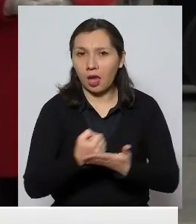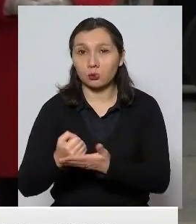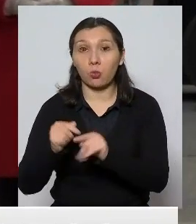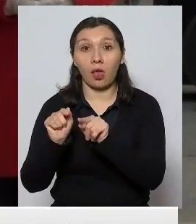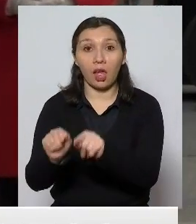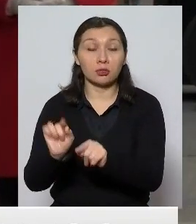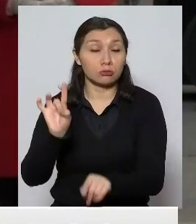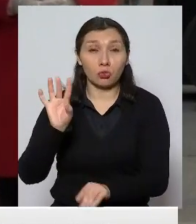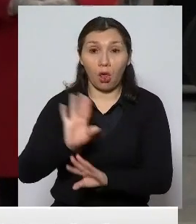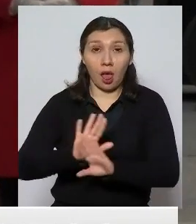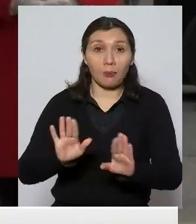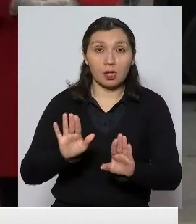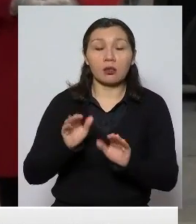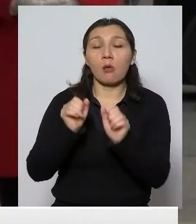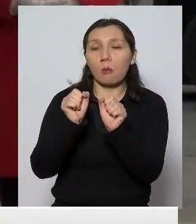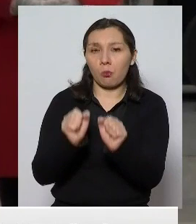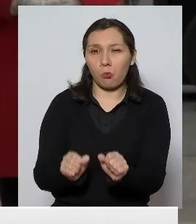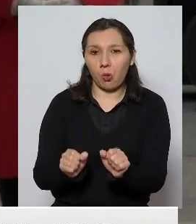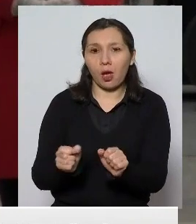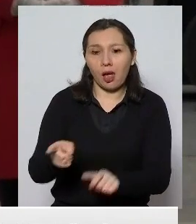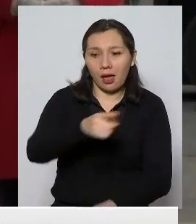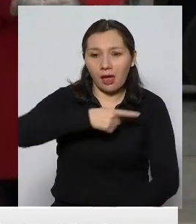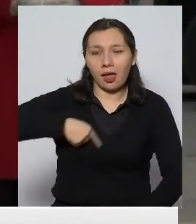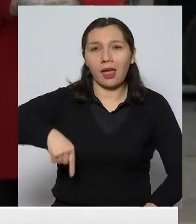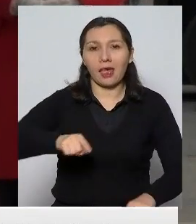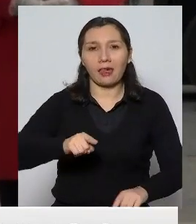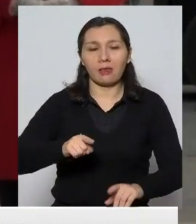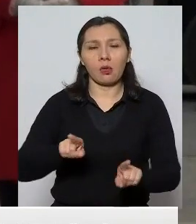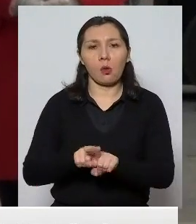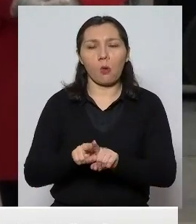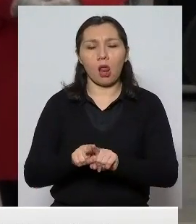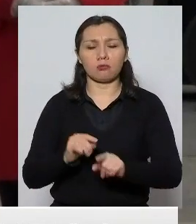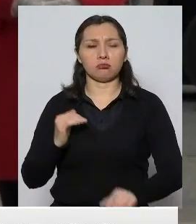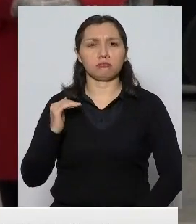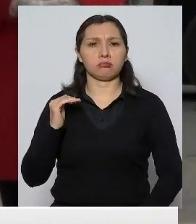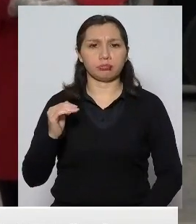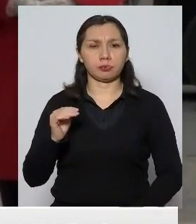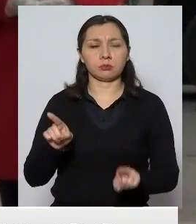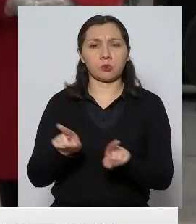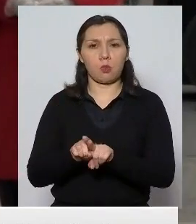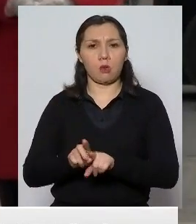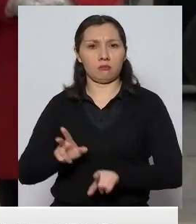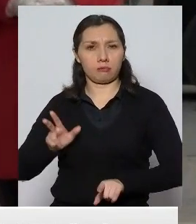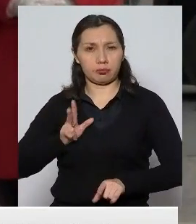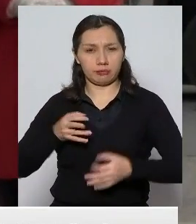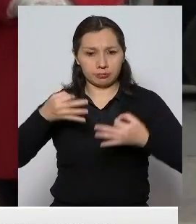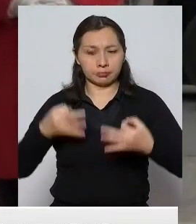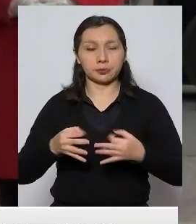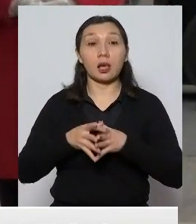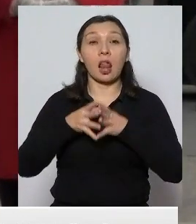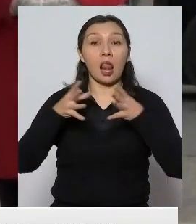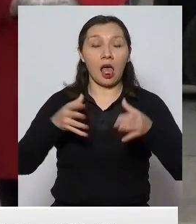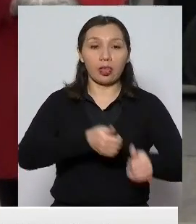así vamos a ser capaces de estar a la altura, dar el ancho de estos